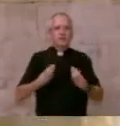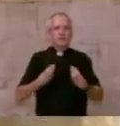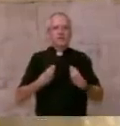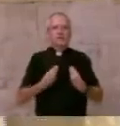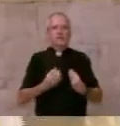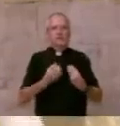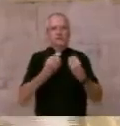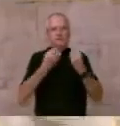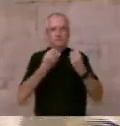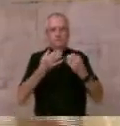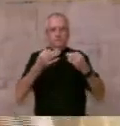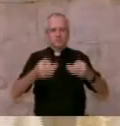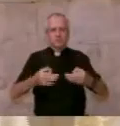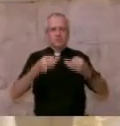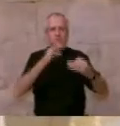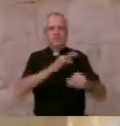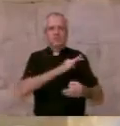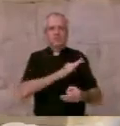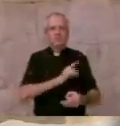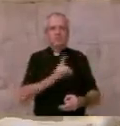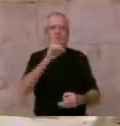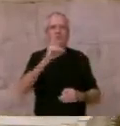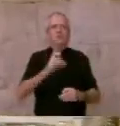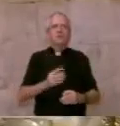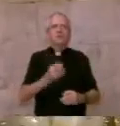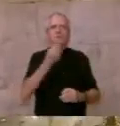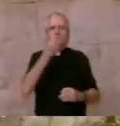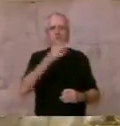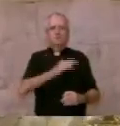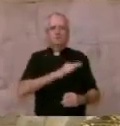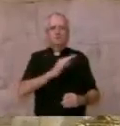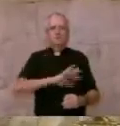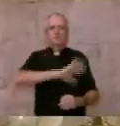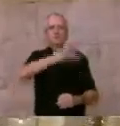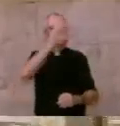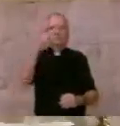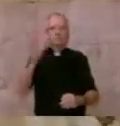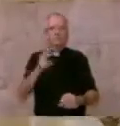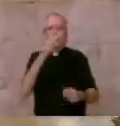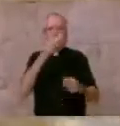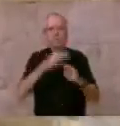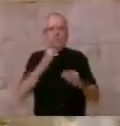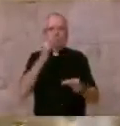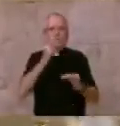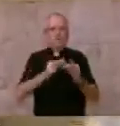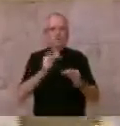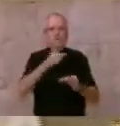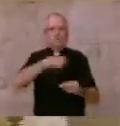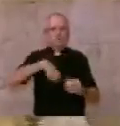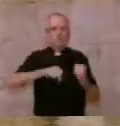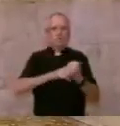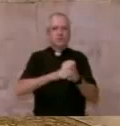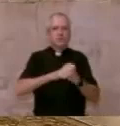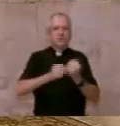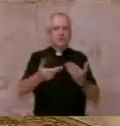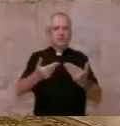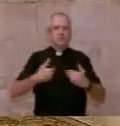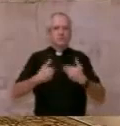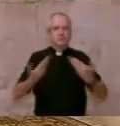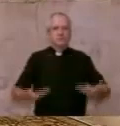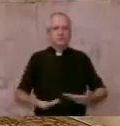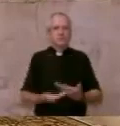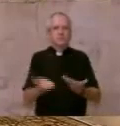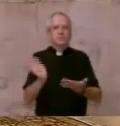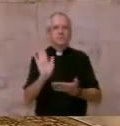acabamos de escuchar esta fantástica interpretación por la coral formada por 65